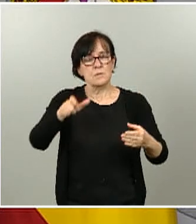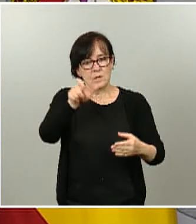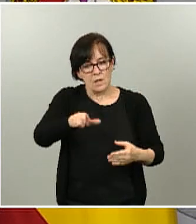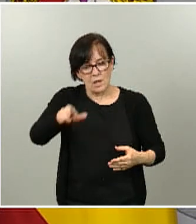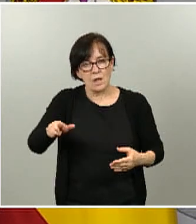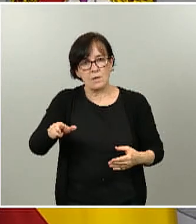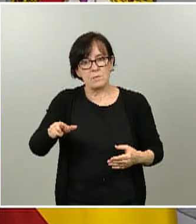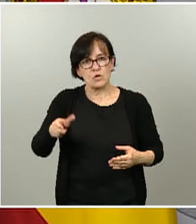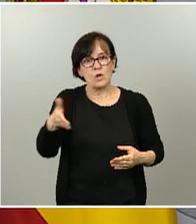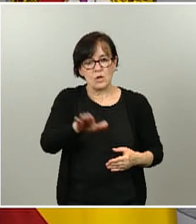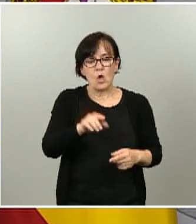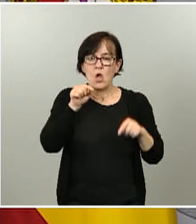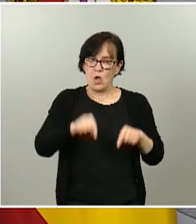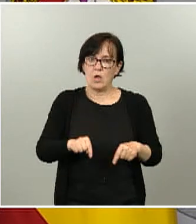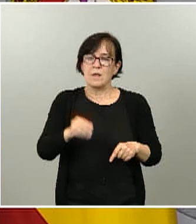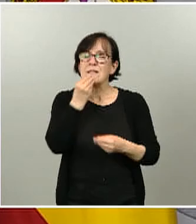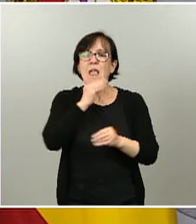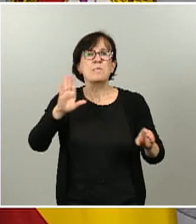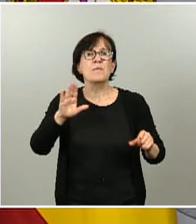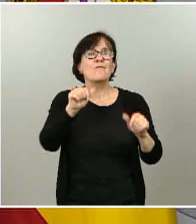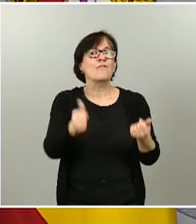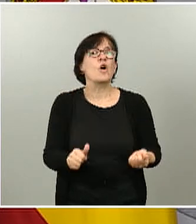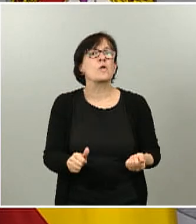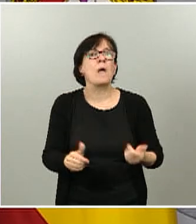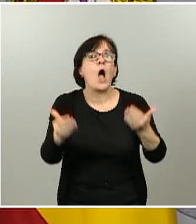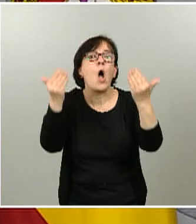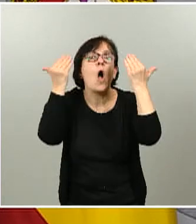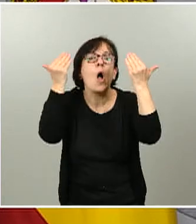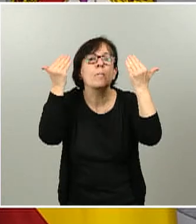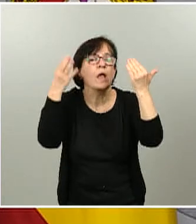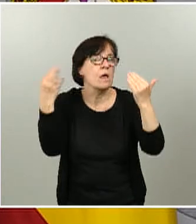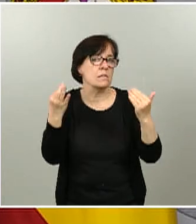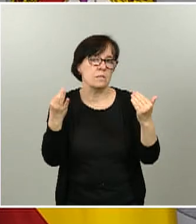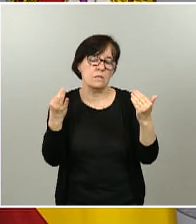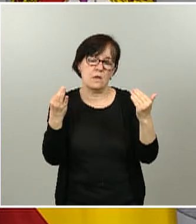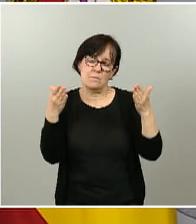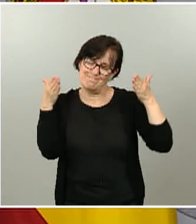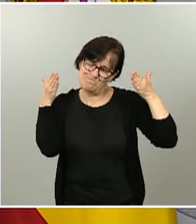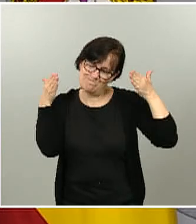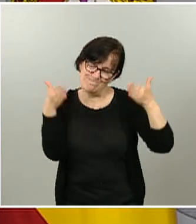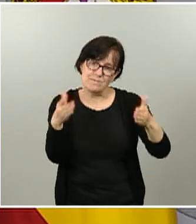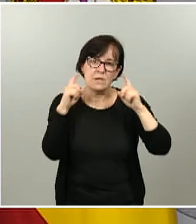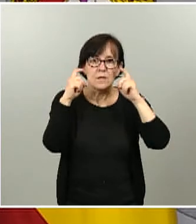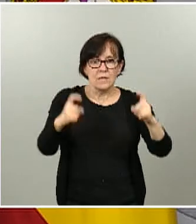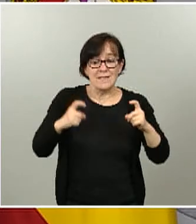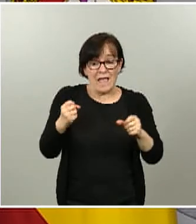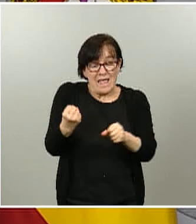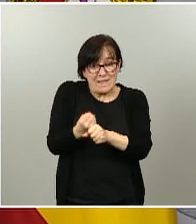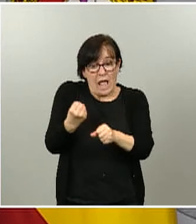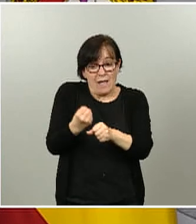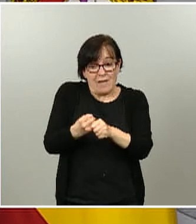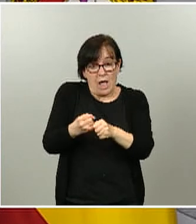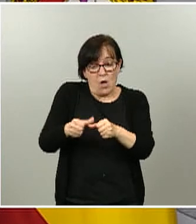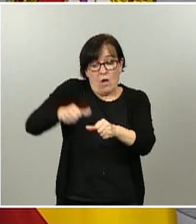Hoy por hoy, la mejor manera de rendir homenaje es estar todos concentrados en intentar que el trabajo realizado no haya sido en